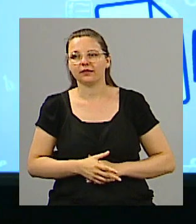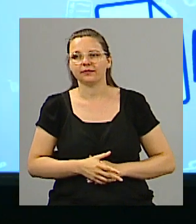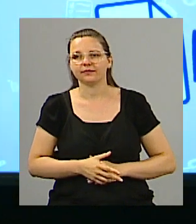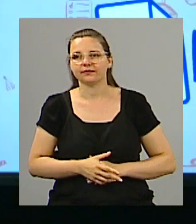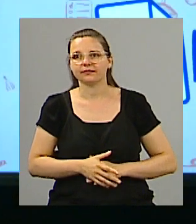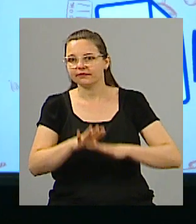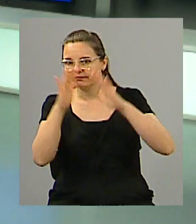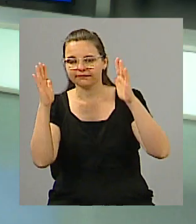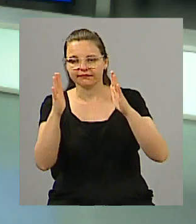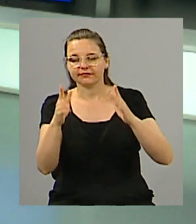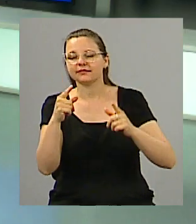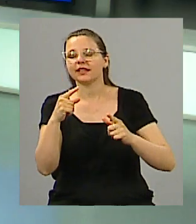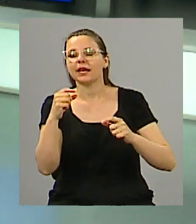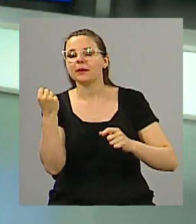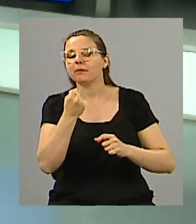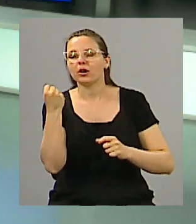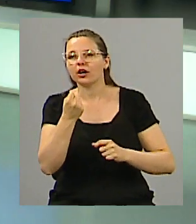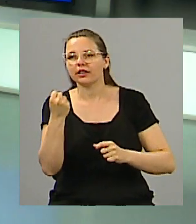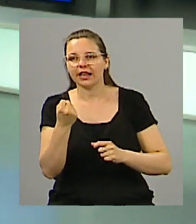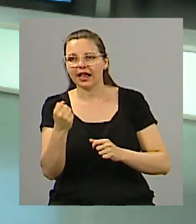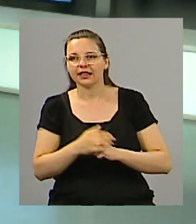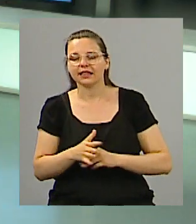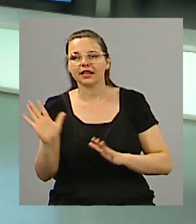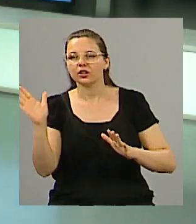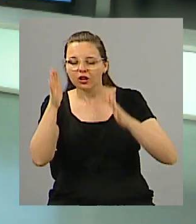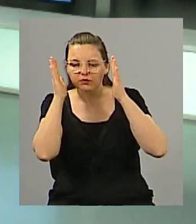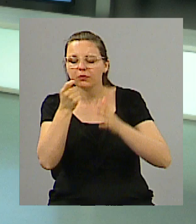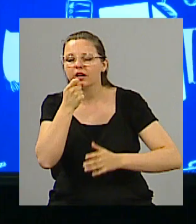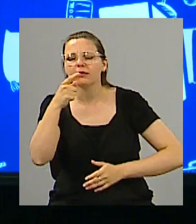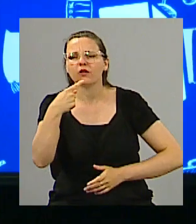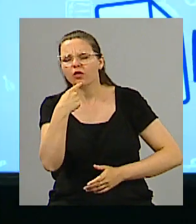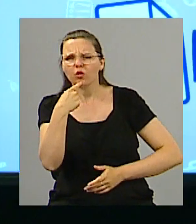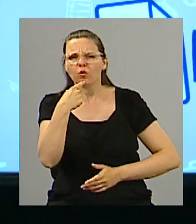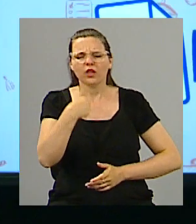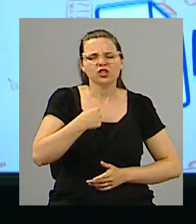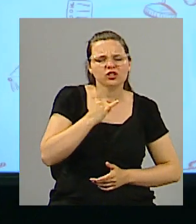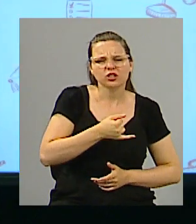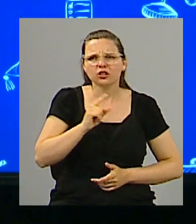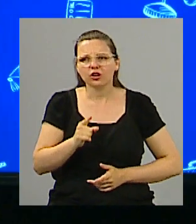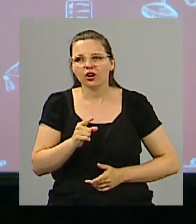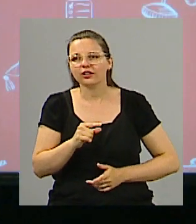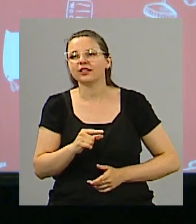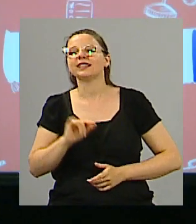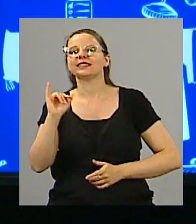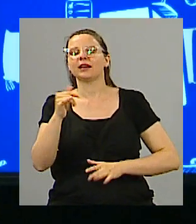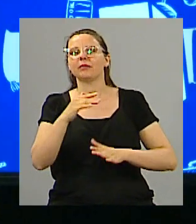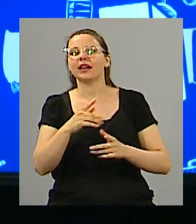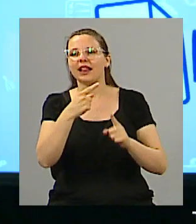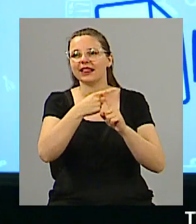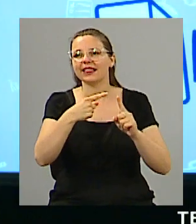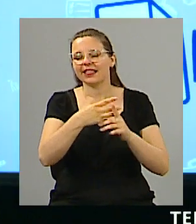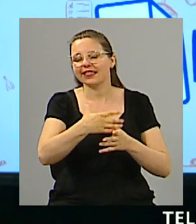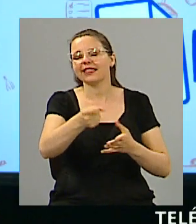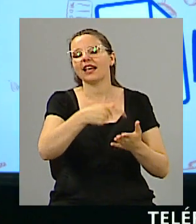poco las campañas para entender que ante la duda siempre el diagnóstico, ¿no? Sí, por eso las campañas que se hacen hoy, por ejemplo, que